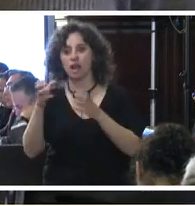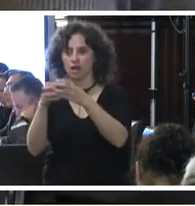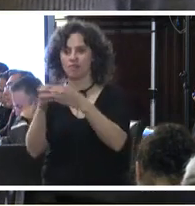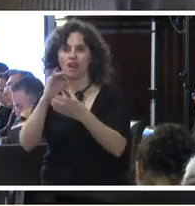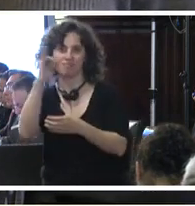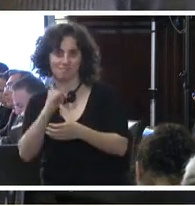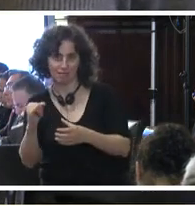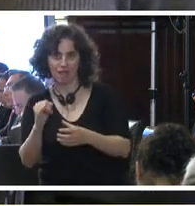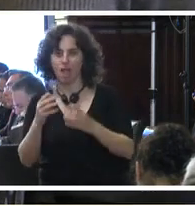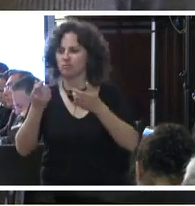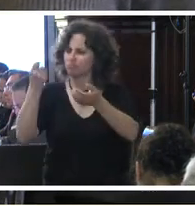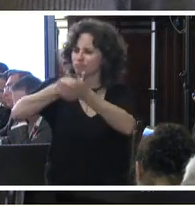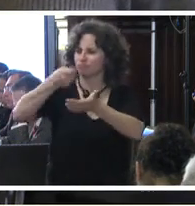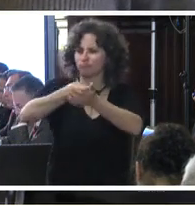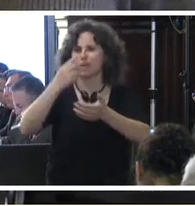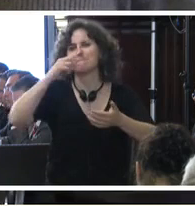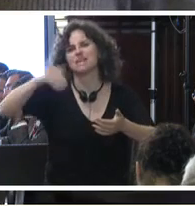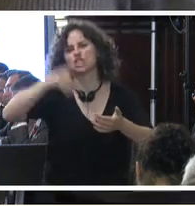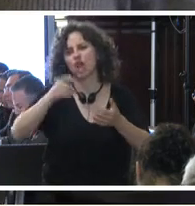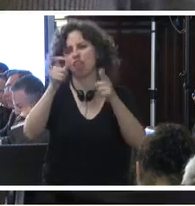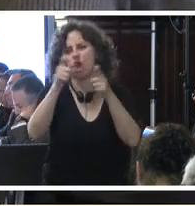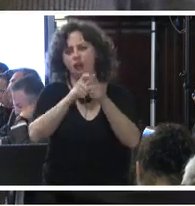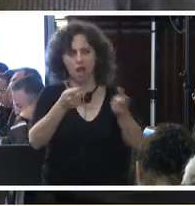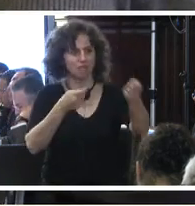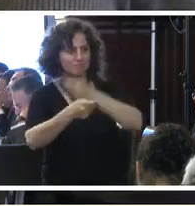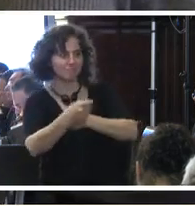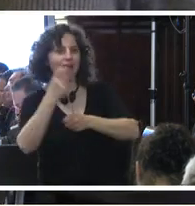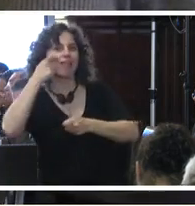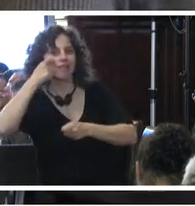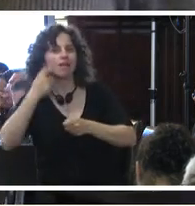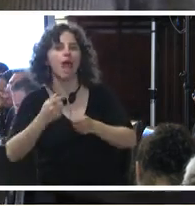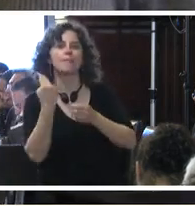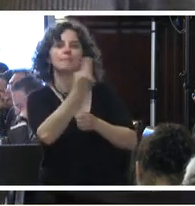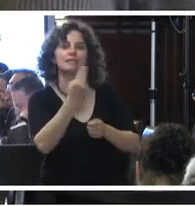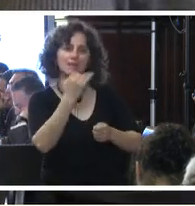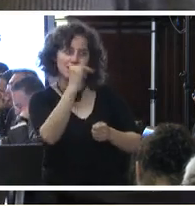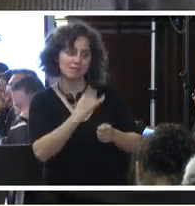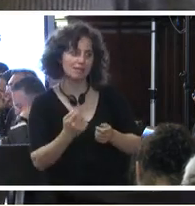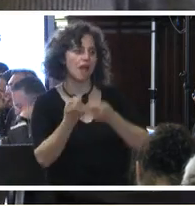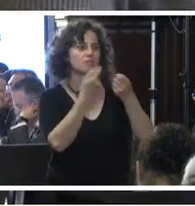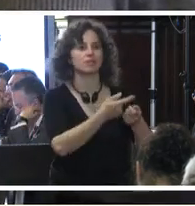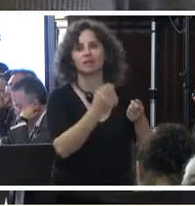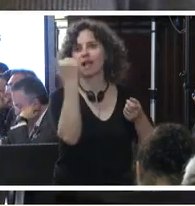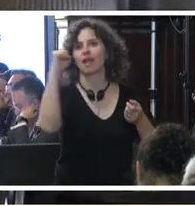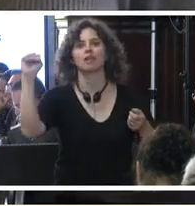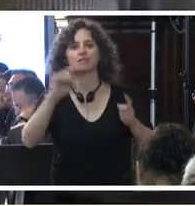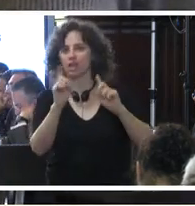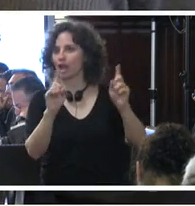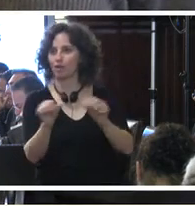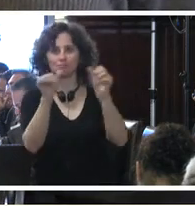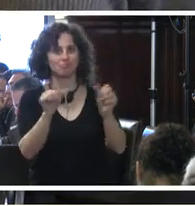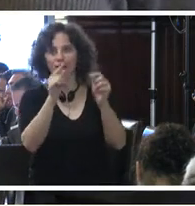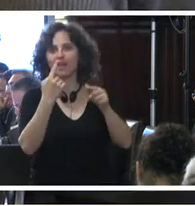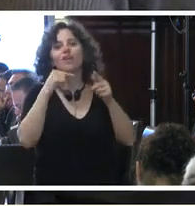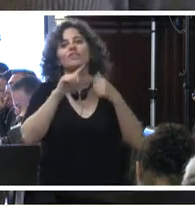rango recibieron millones de dólares, según estos testimonios, a cambio de permitir a los Zetas la comisión de crímenes por las cuales no fueron enjuiciados,